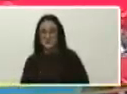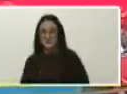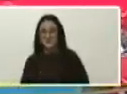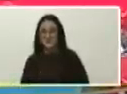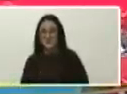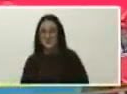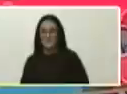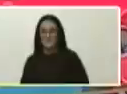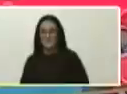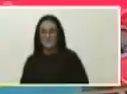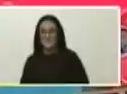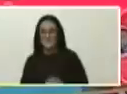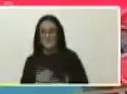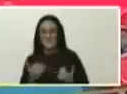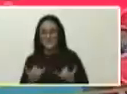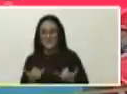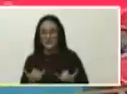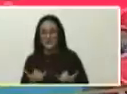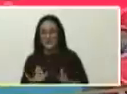¿Y por aquí?